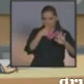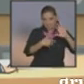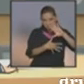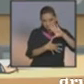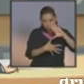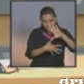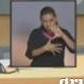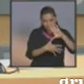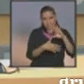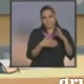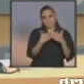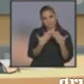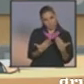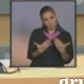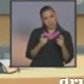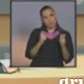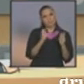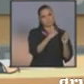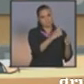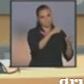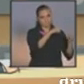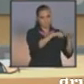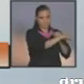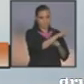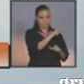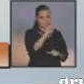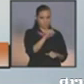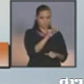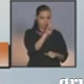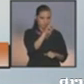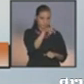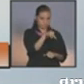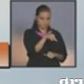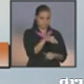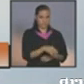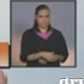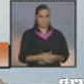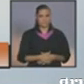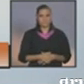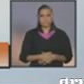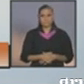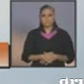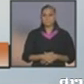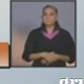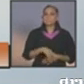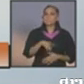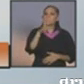Tiene la palabra Josefina Vázquez Mota. Adelante, Josefina. Realmente siempre, y